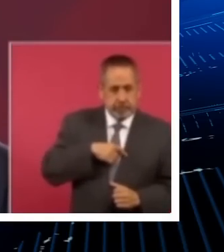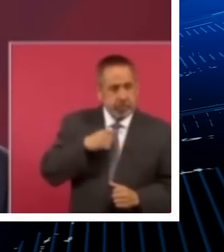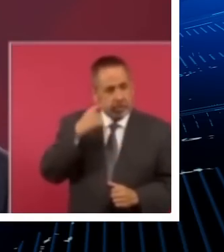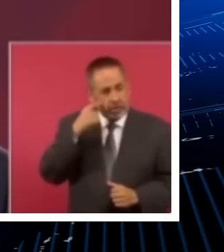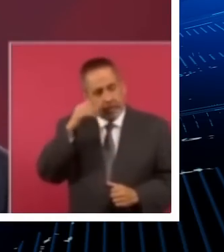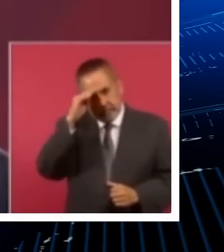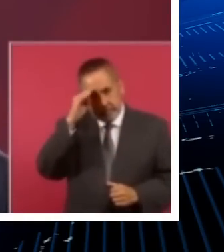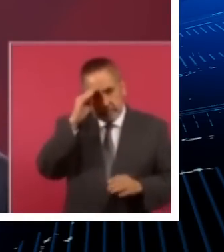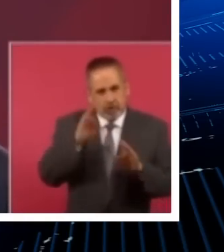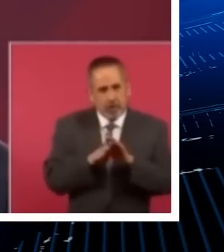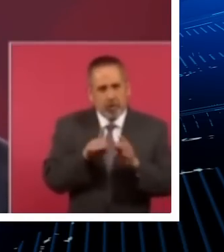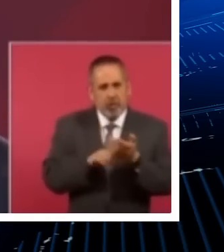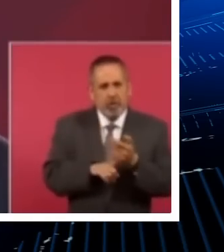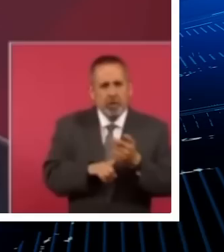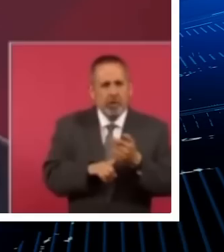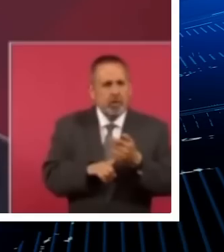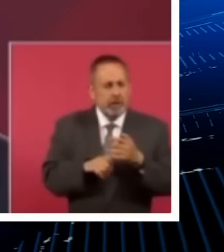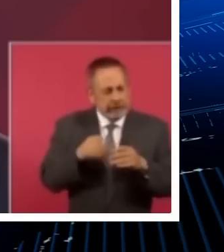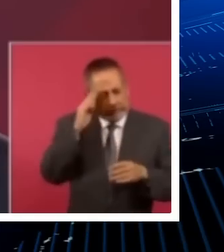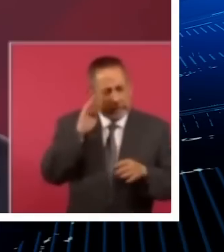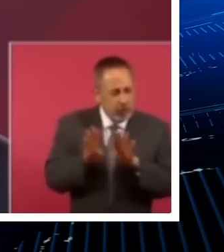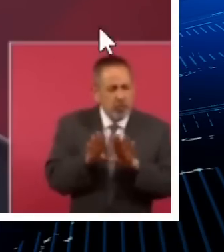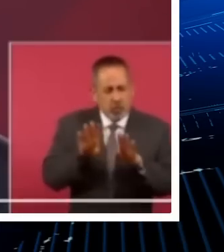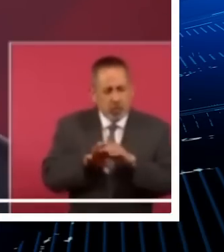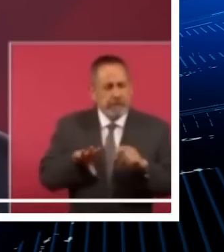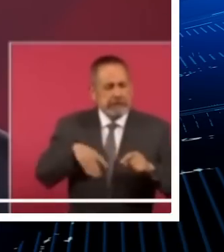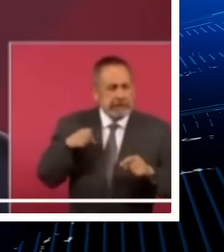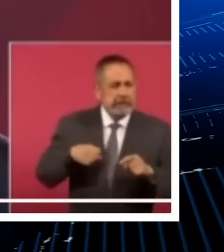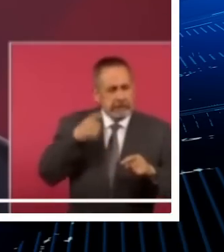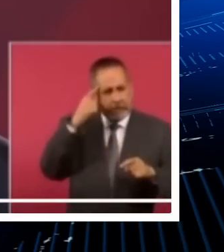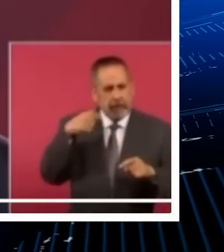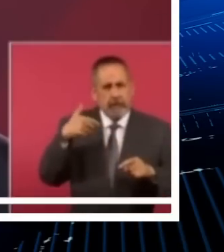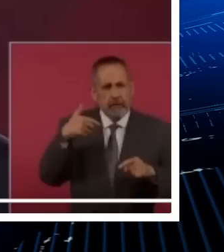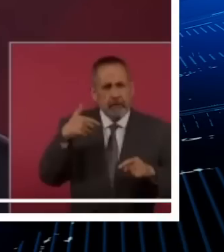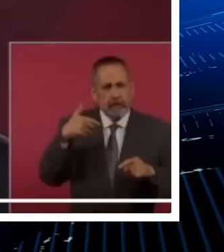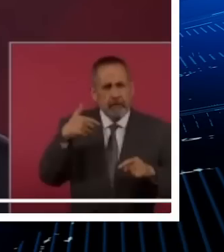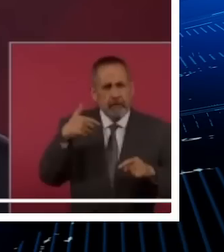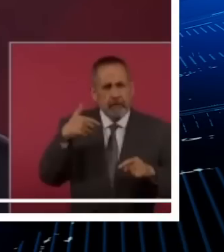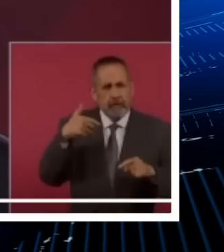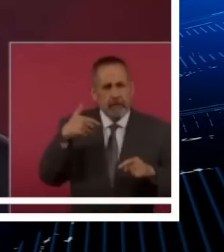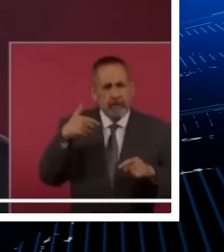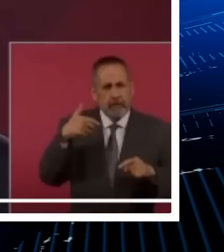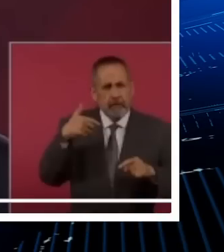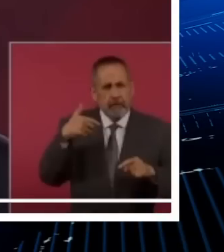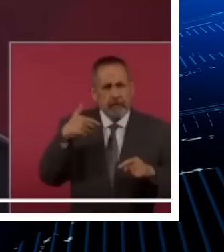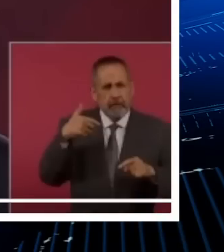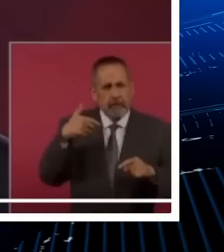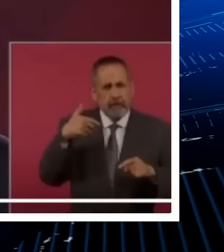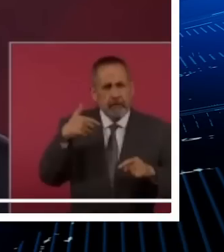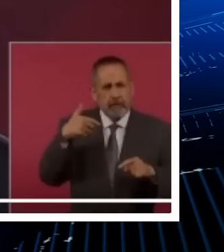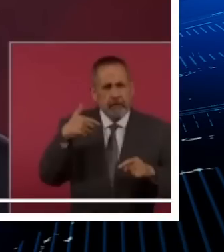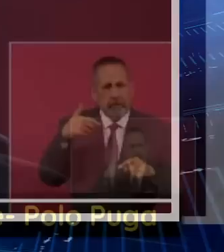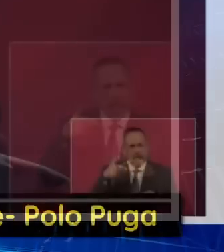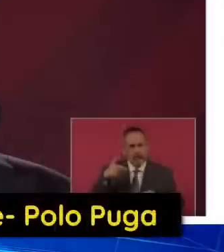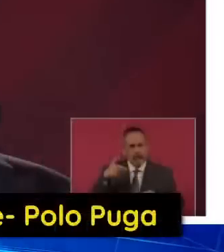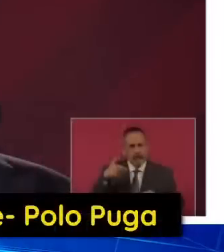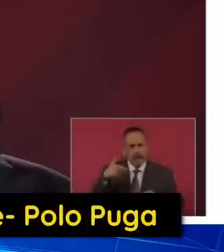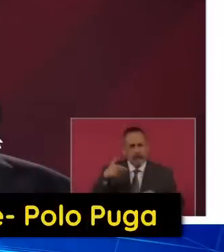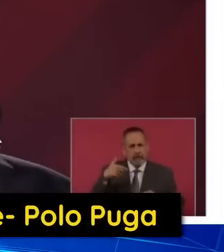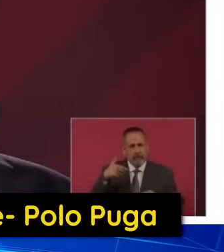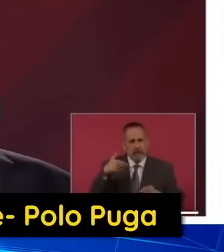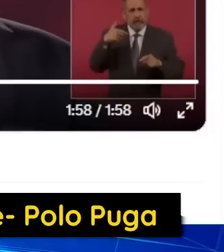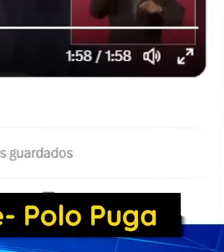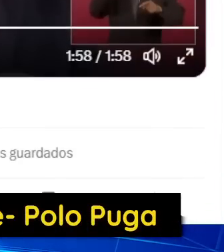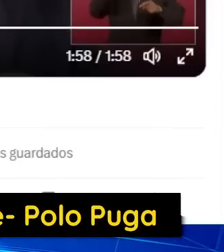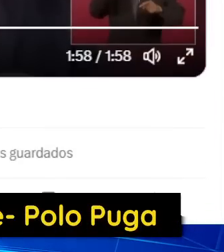buscar tener más del 50 al fin del gobierno. Ahí está. O sea, todos se la